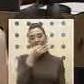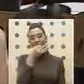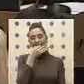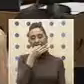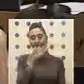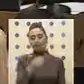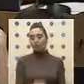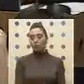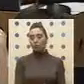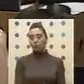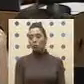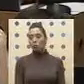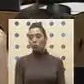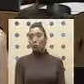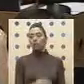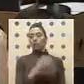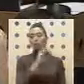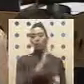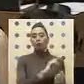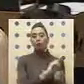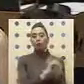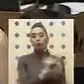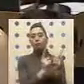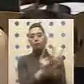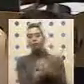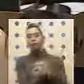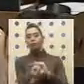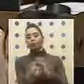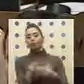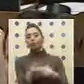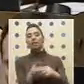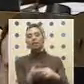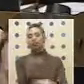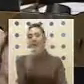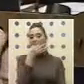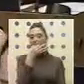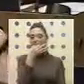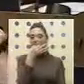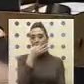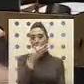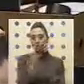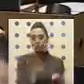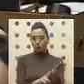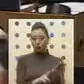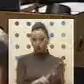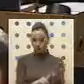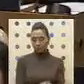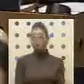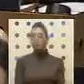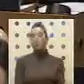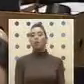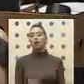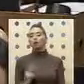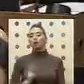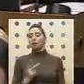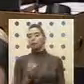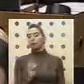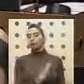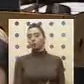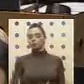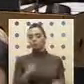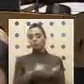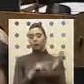o que ha ido adquiriendo crecientemente esta característica. Señor presidente, en 1985